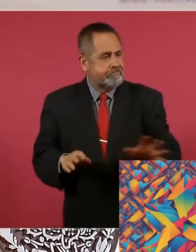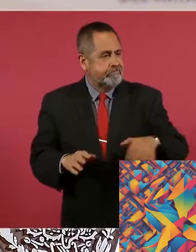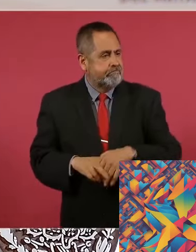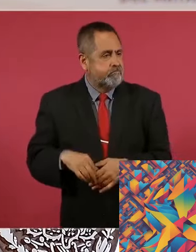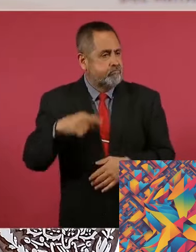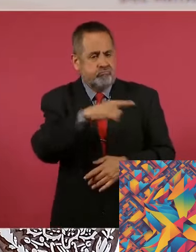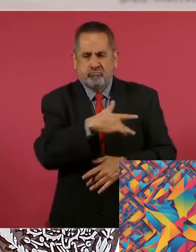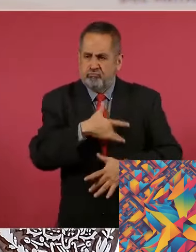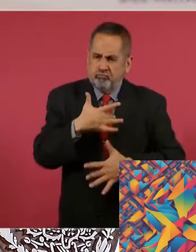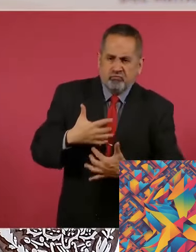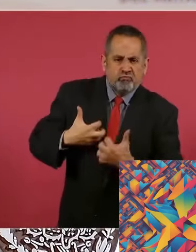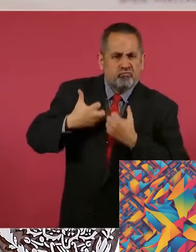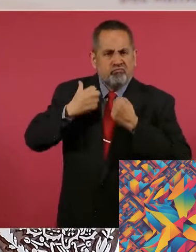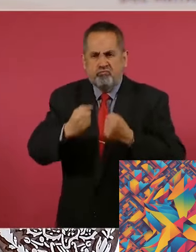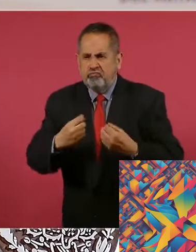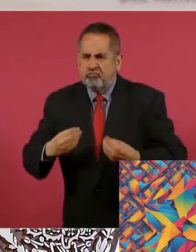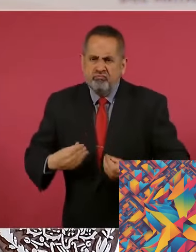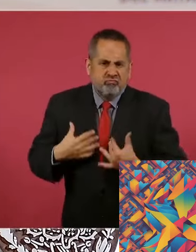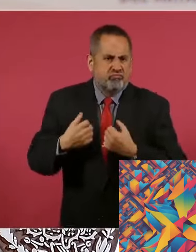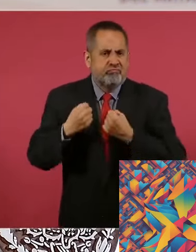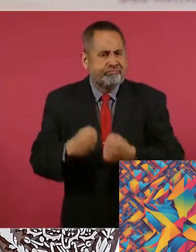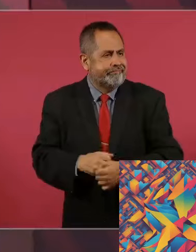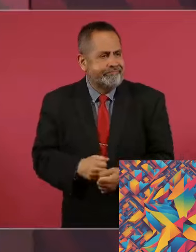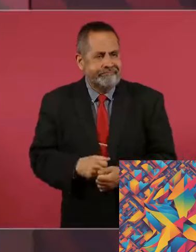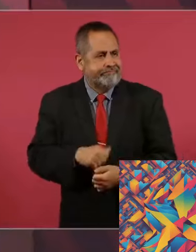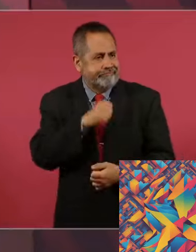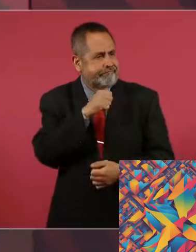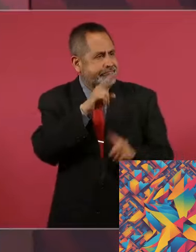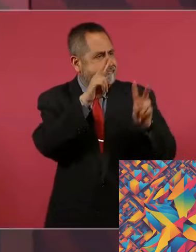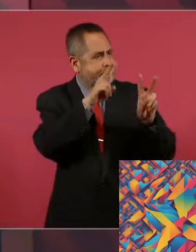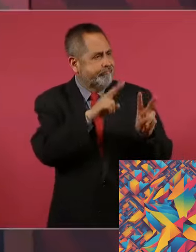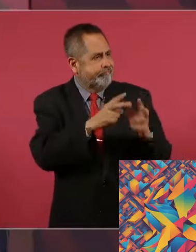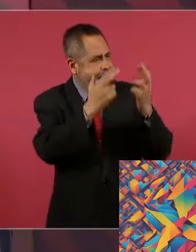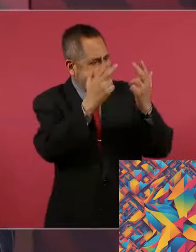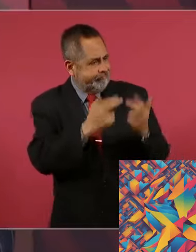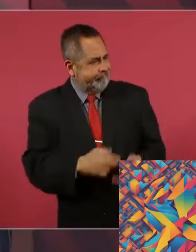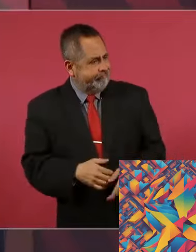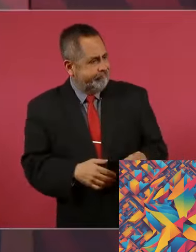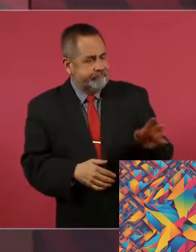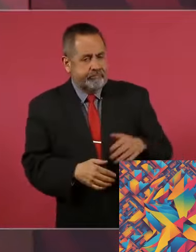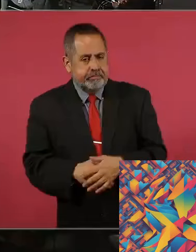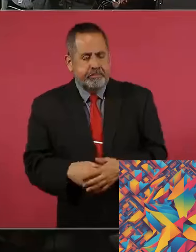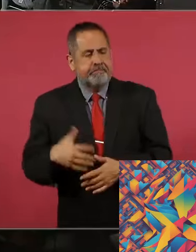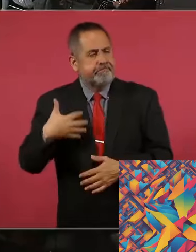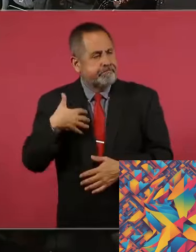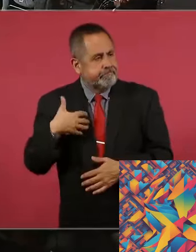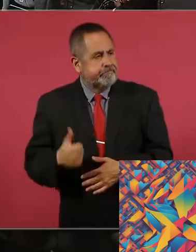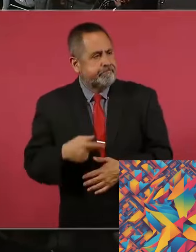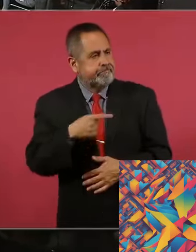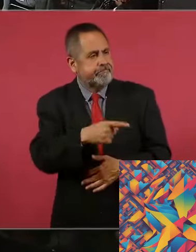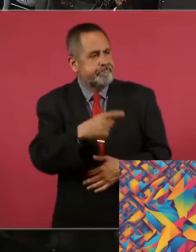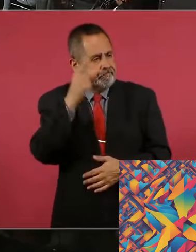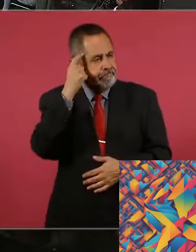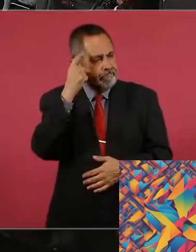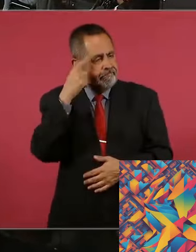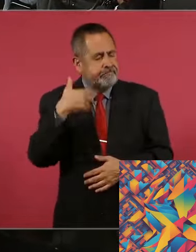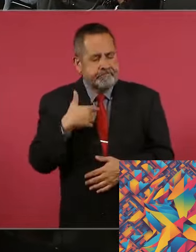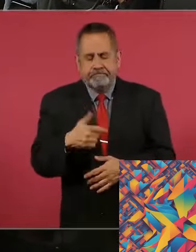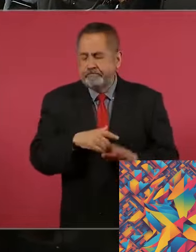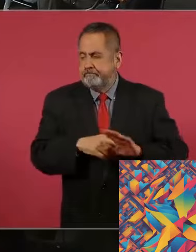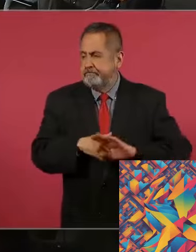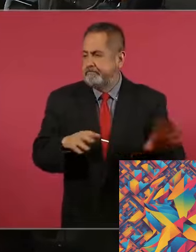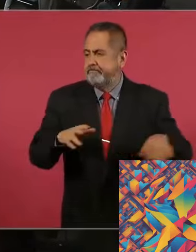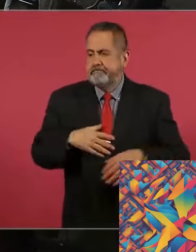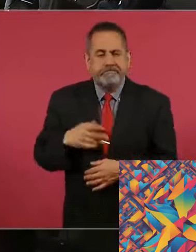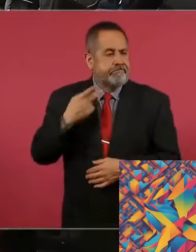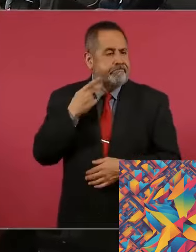la puerta a un diálogo constructivo sobre cómo podemos mejorar las prácticas de gobernanza y asegurar que los proyectos de infraestructura, como el Tren Maya,